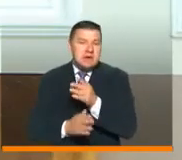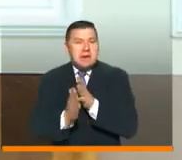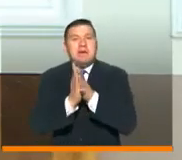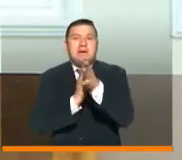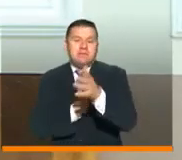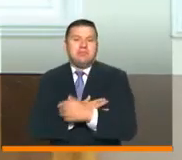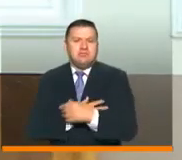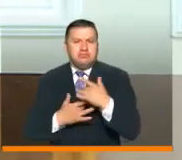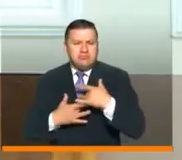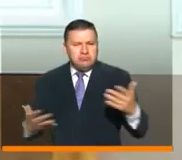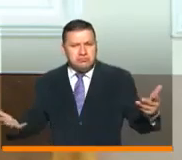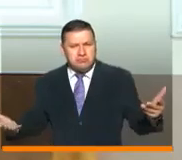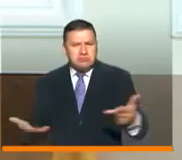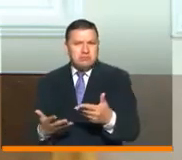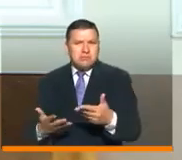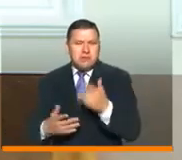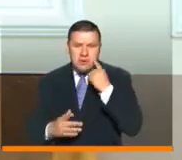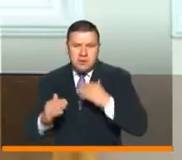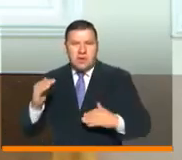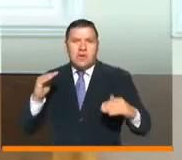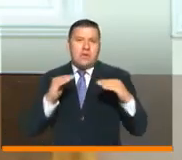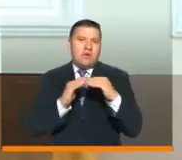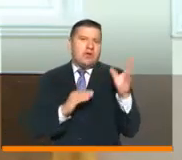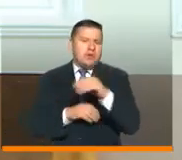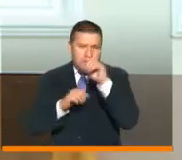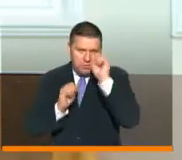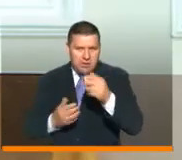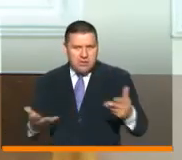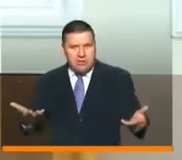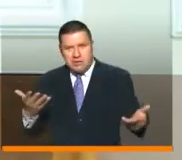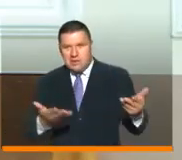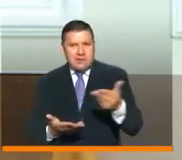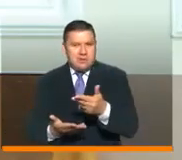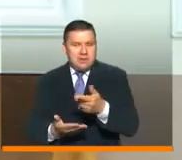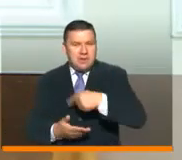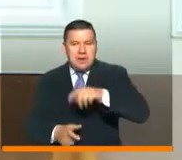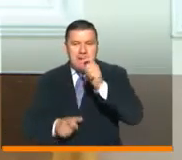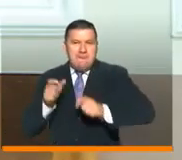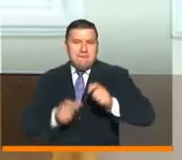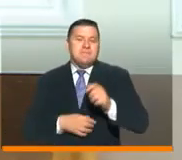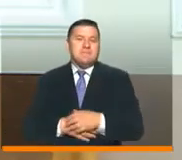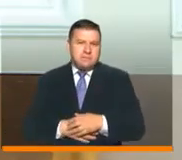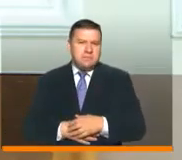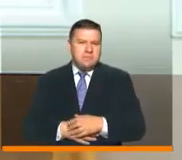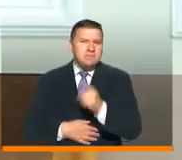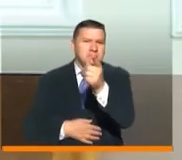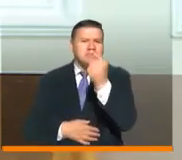mensaje de solidaridad y de equidad, donde todos podemos contribuir a que personas